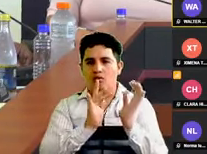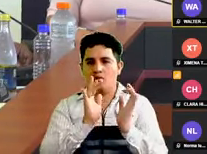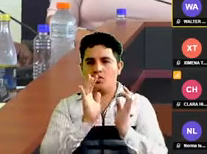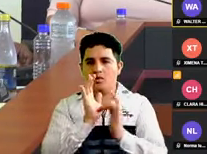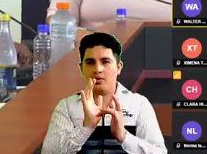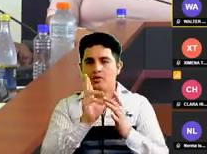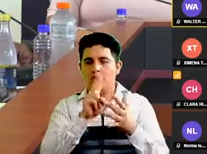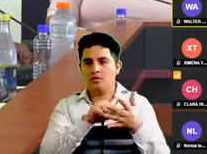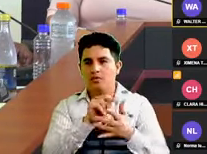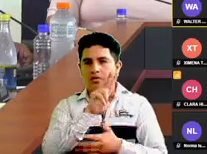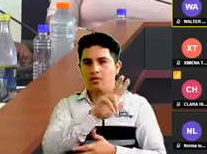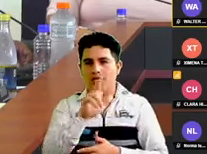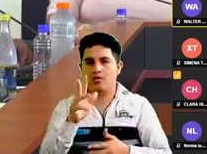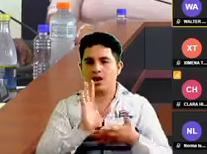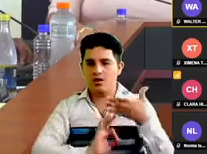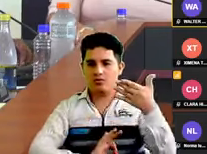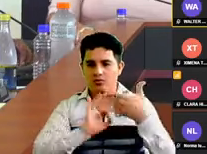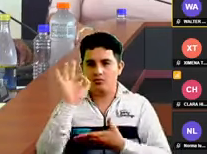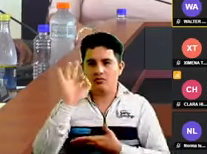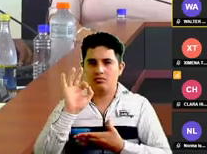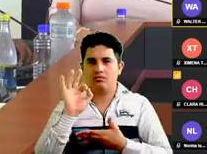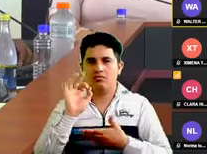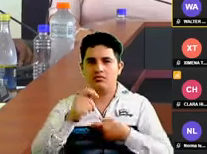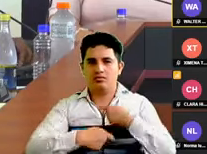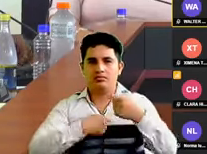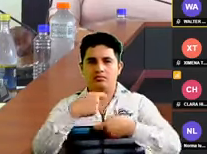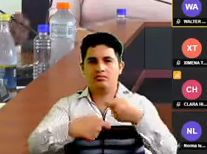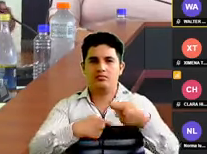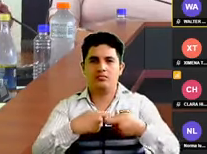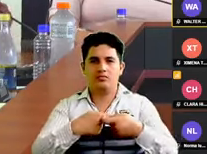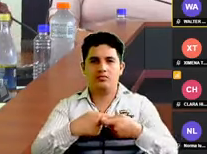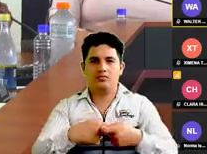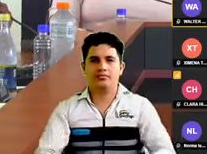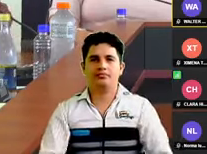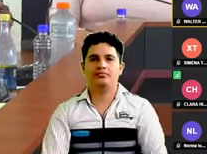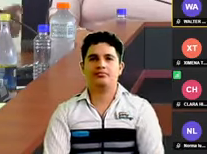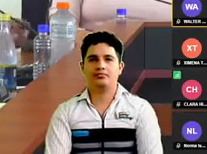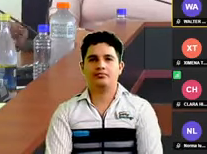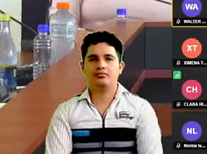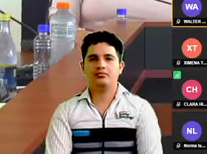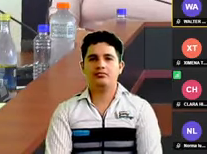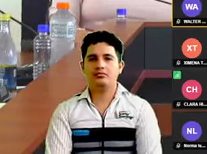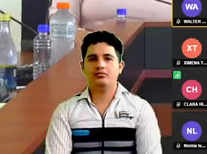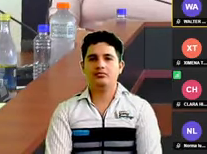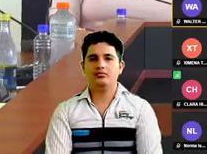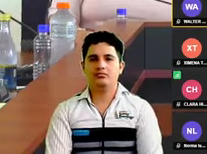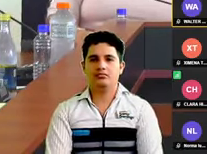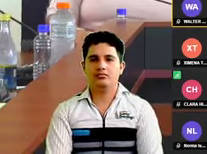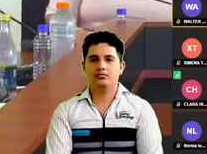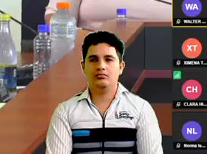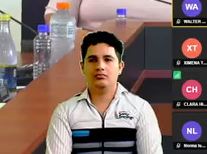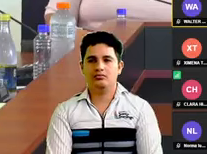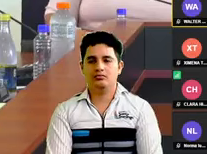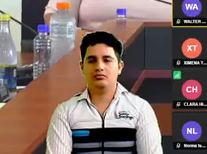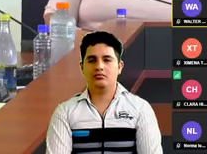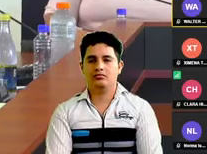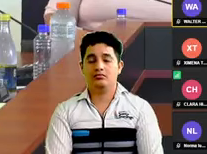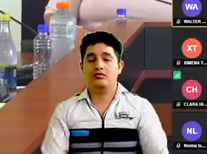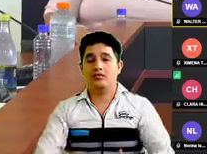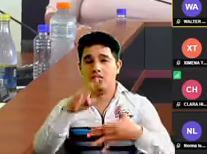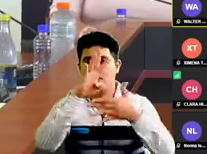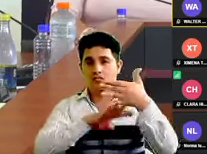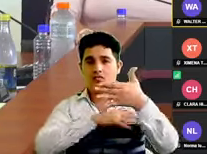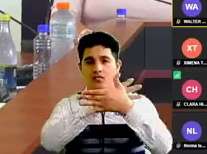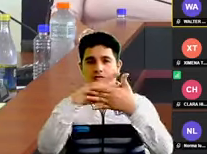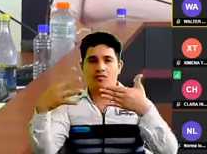de uso y dominio privado, autorice las ventas directas de los lotes de terrenos municipales a favor de las personas cuyos nombres